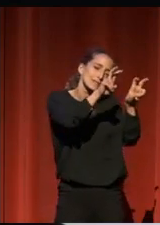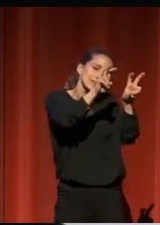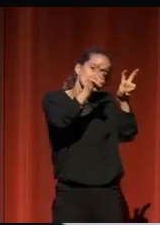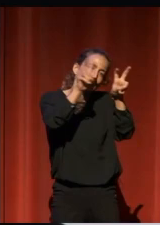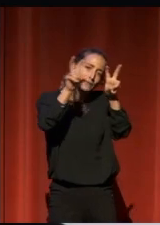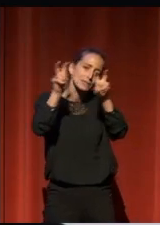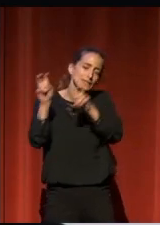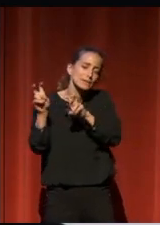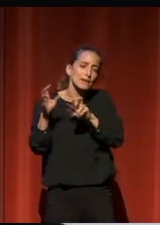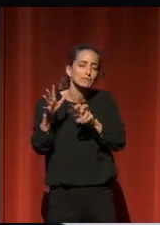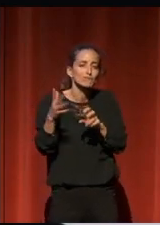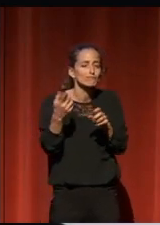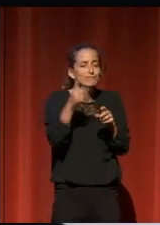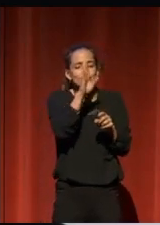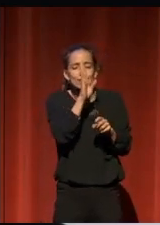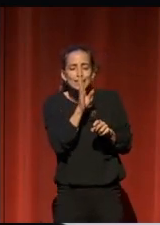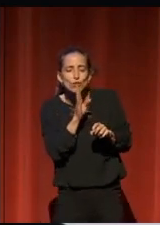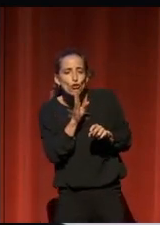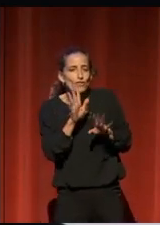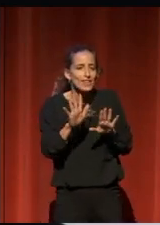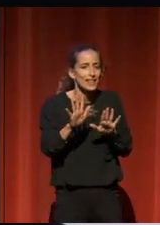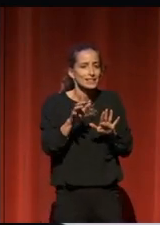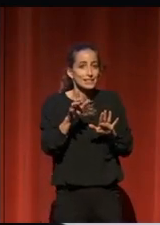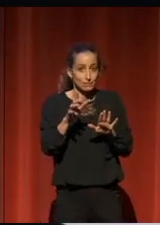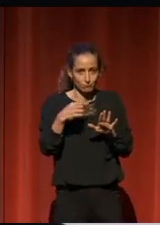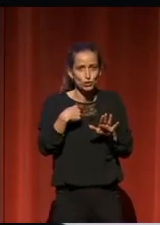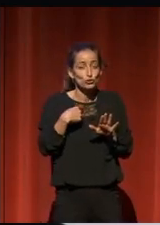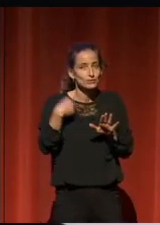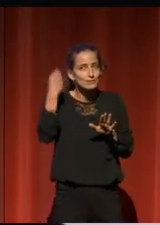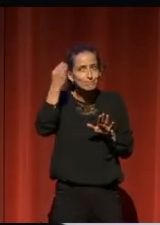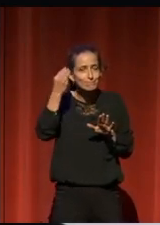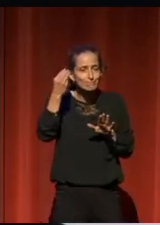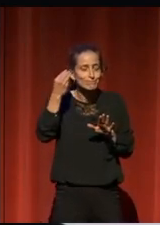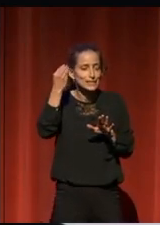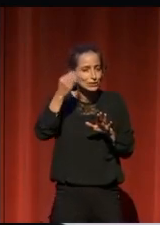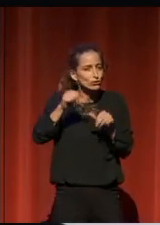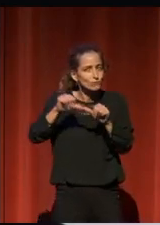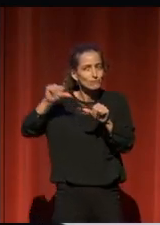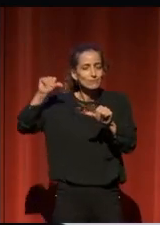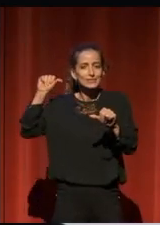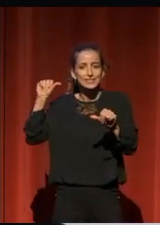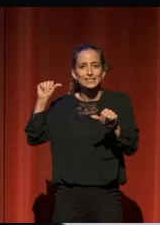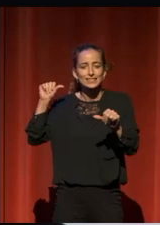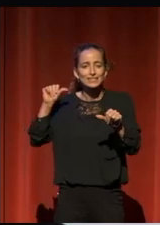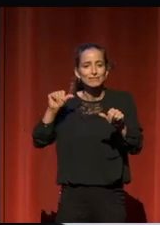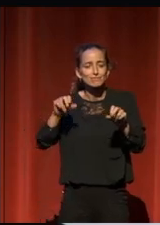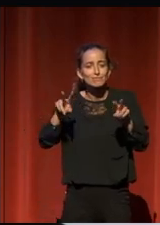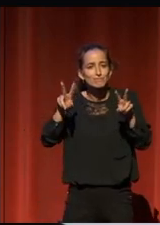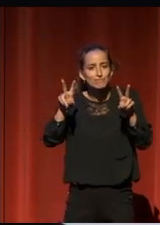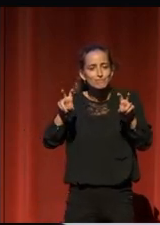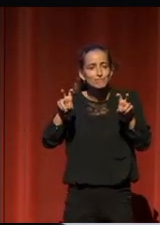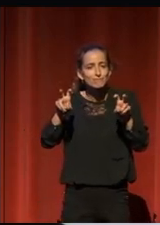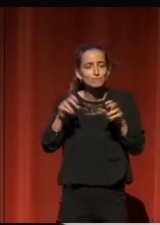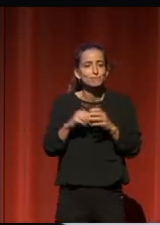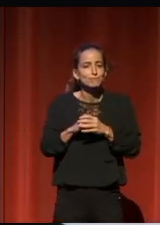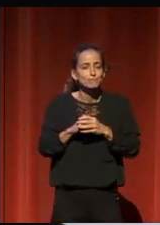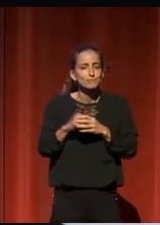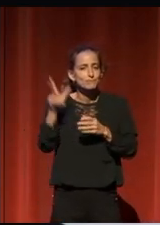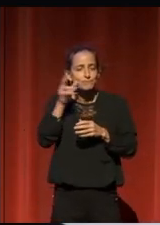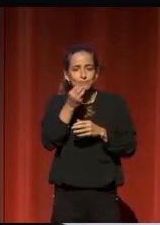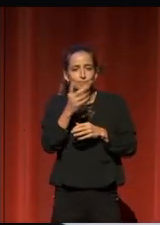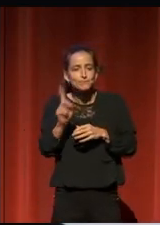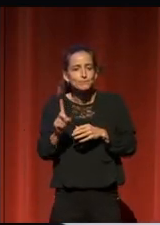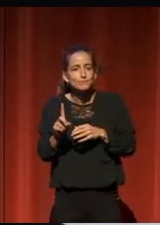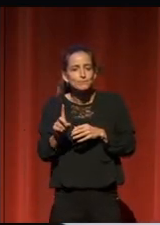su música. Siempre he creído que la escritura de un libro es una deuda, y yo la tenía